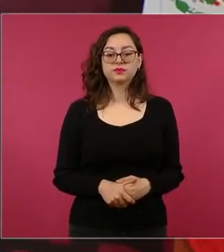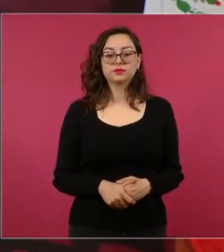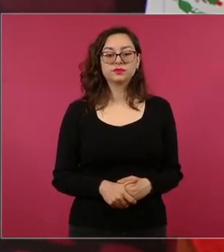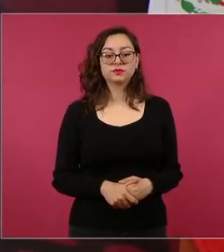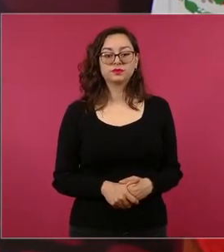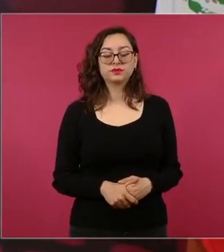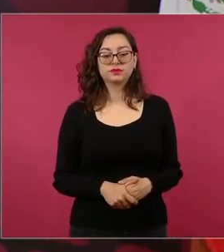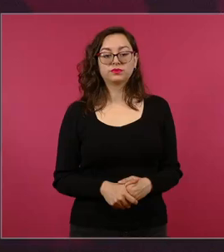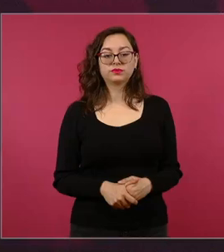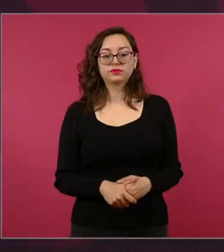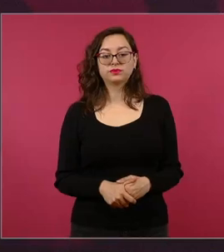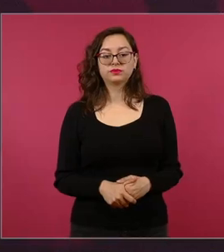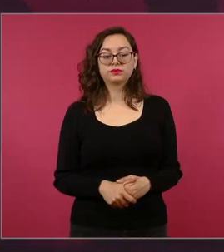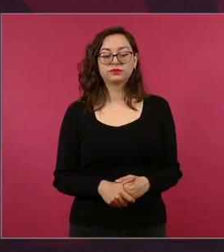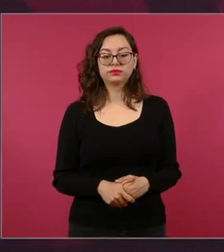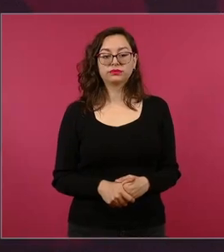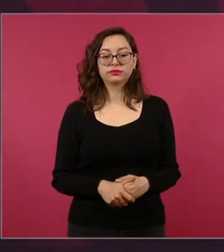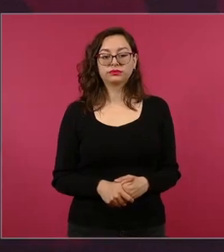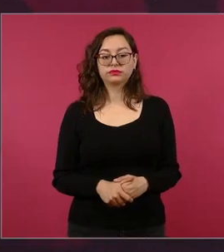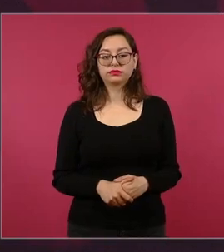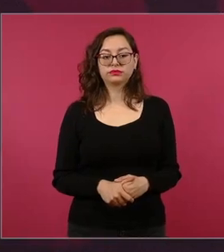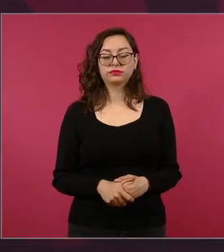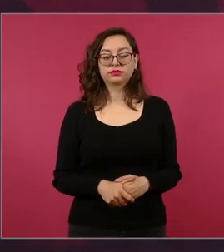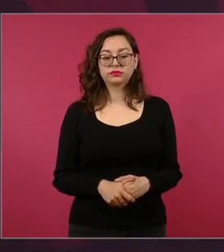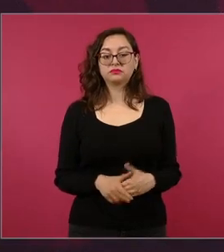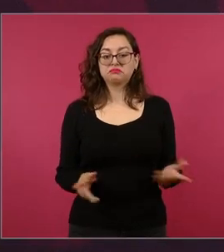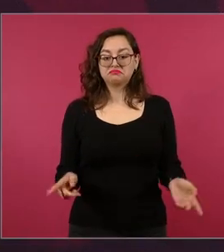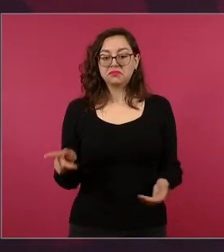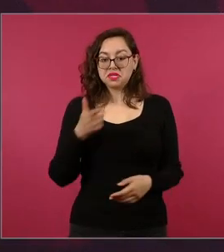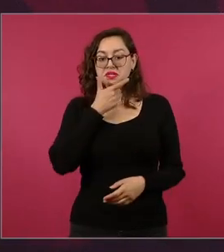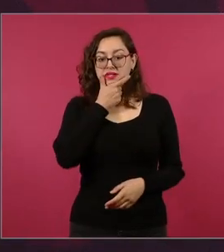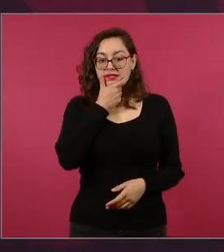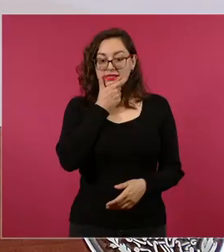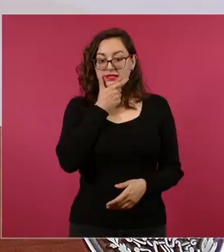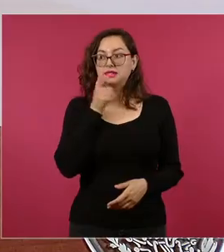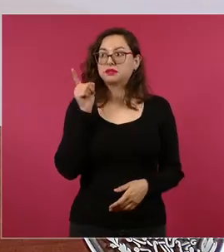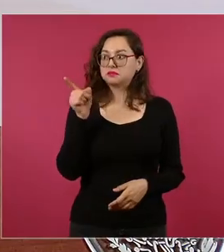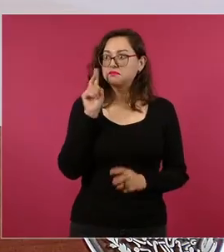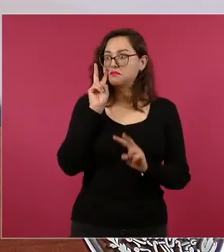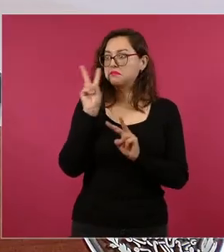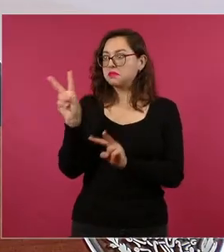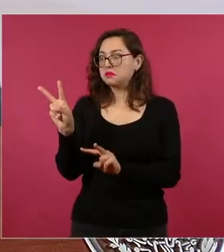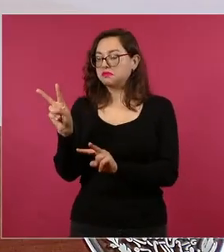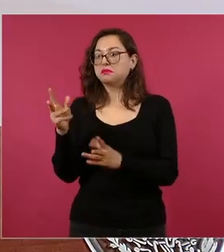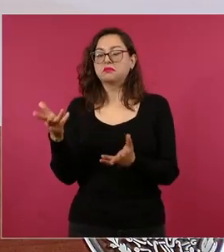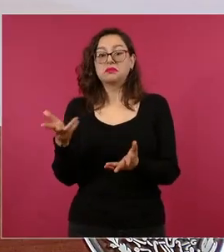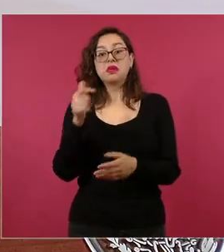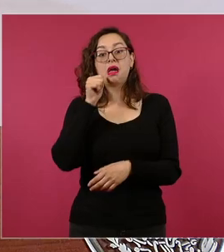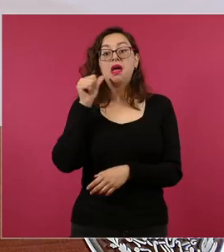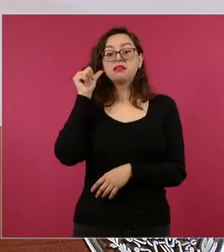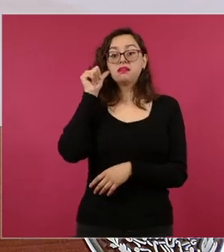Eso en Inglaterra y ayer en Francia,